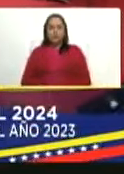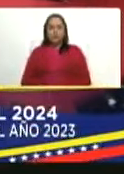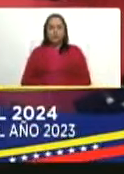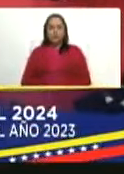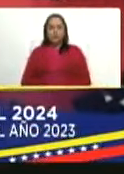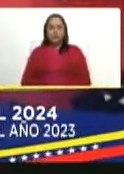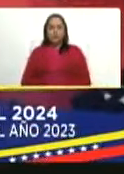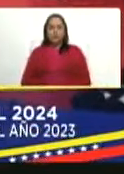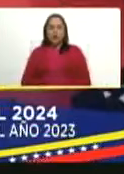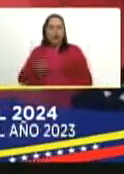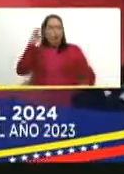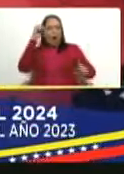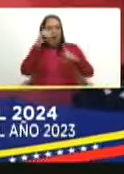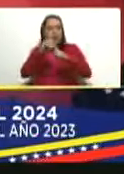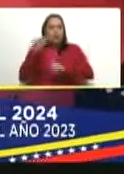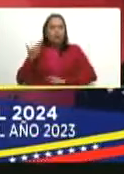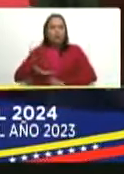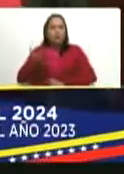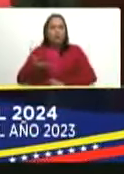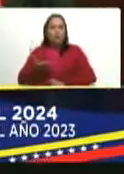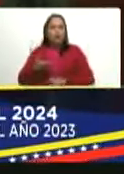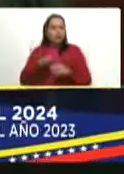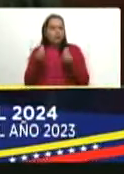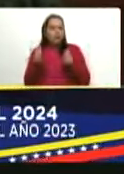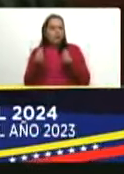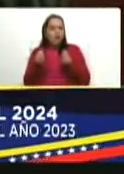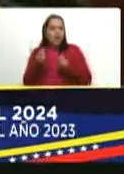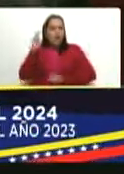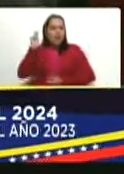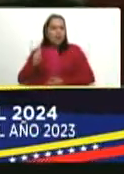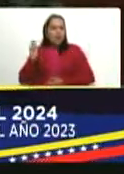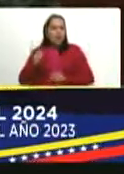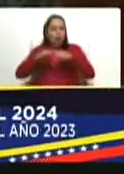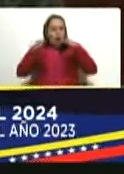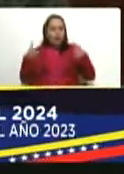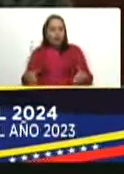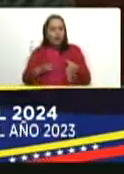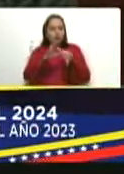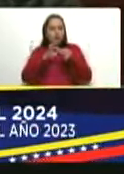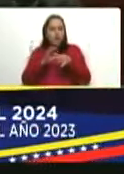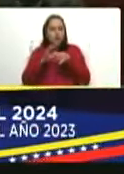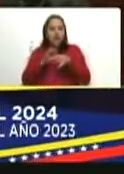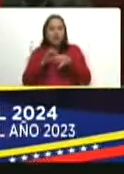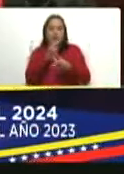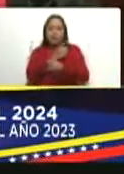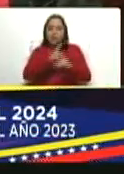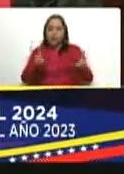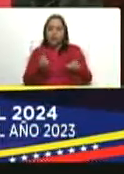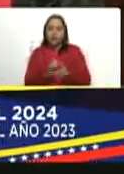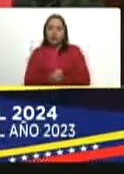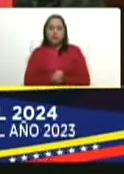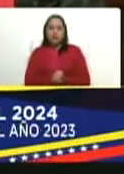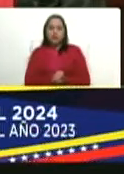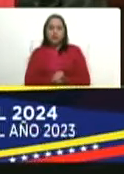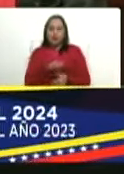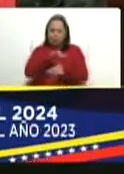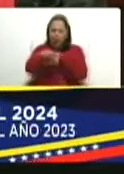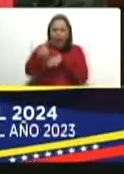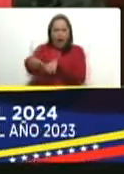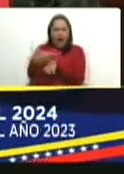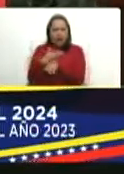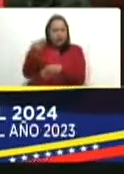Uno de los objetivos fundamentales de los diputados de la Mesa de la Unidad Democrática, mayoría en ese